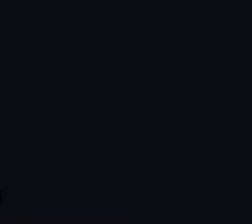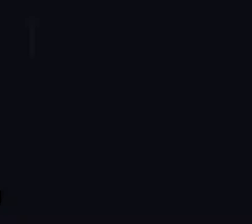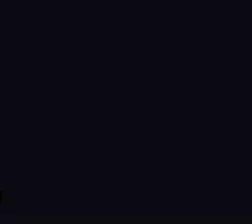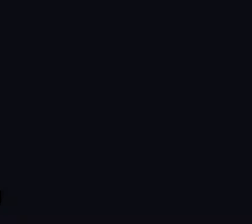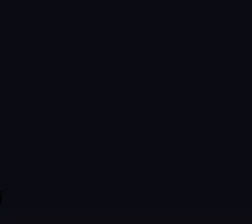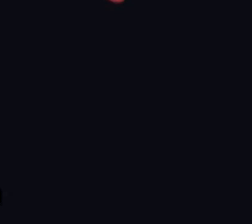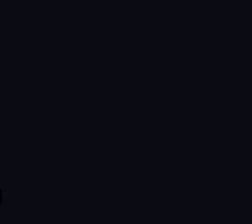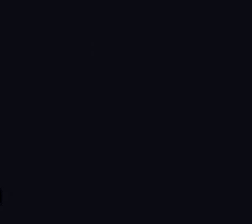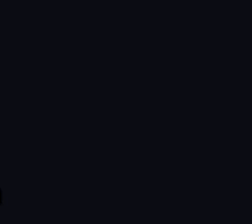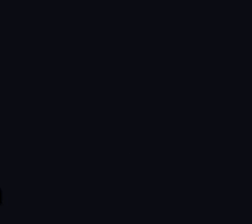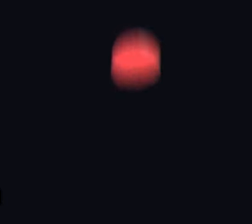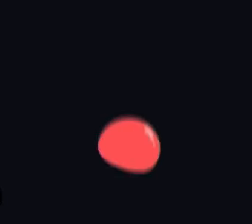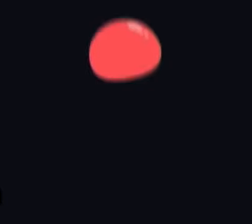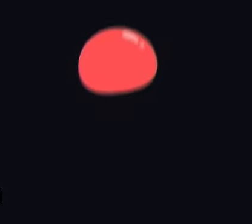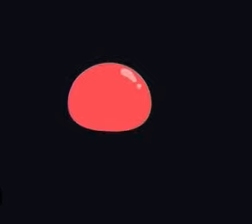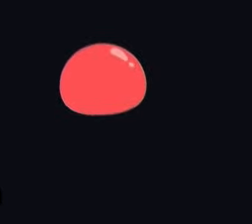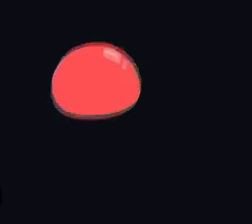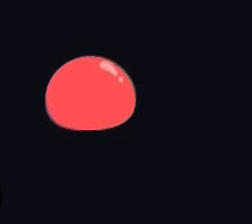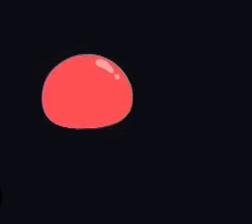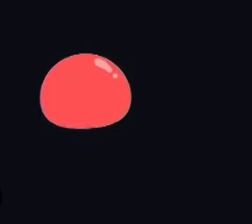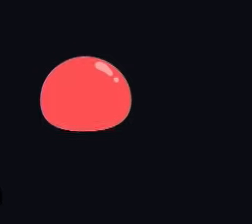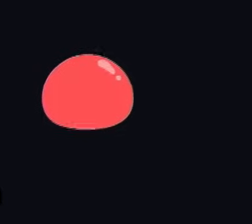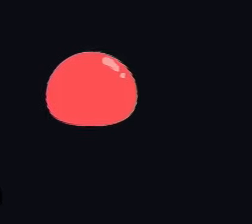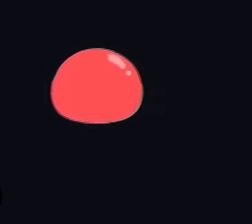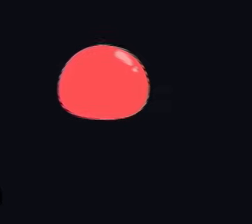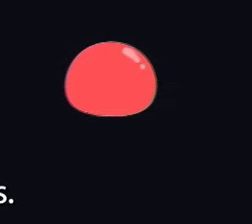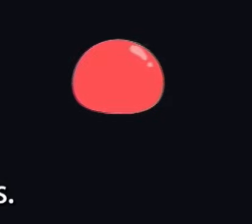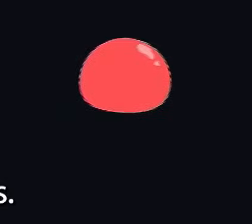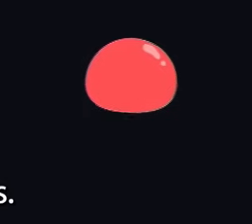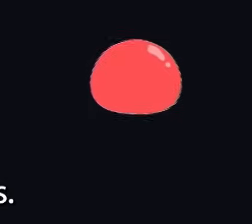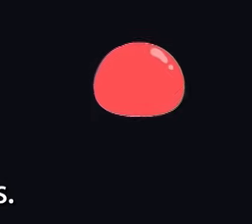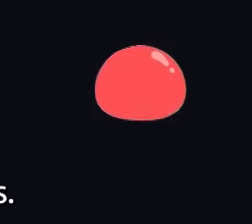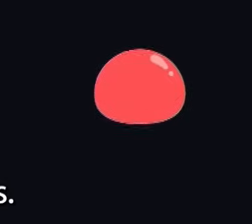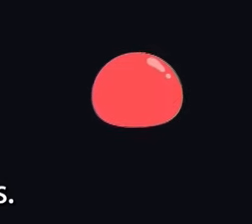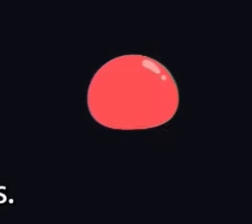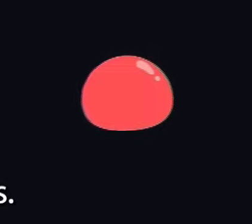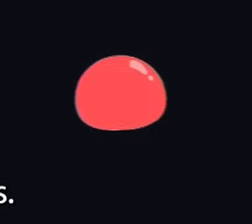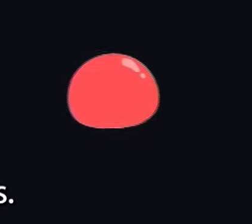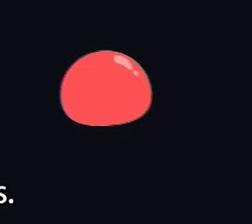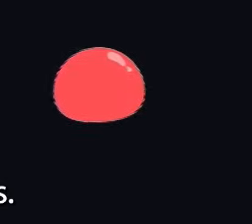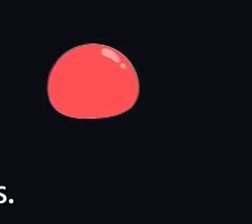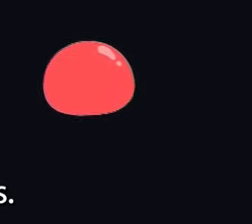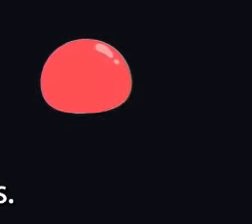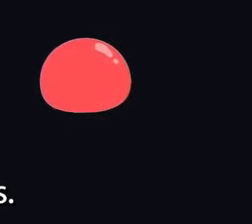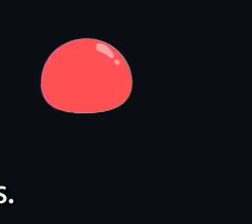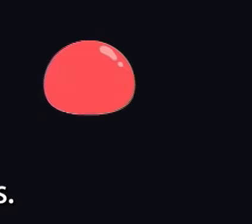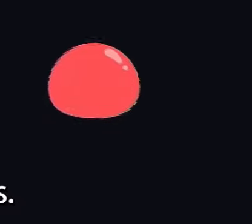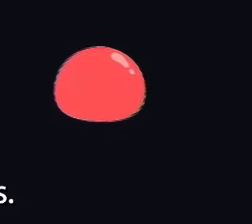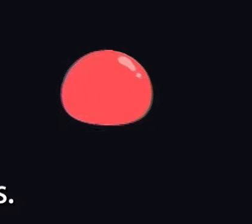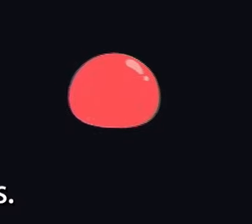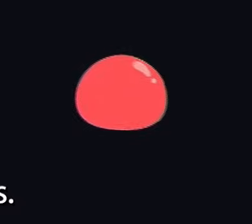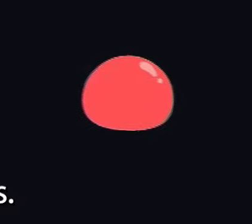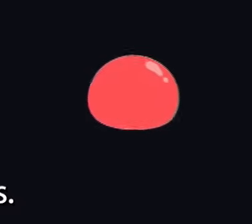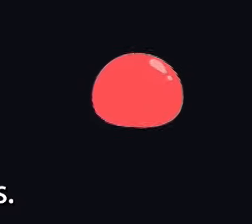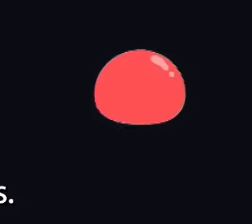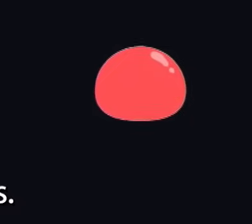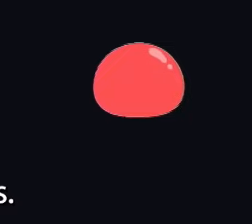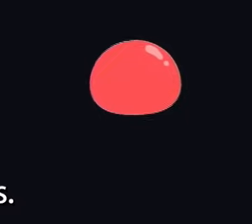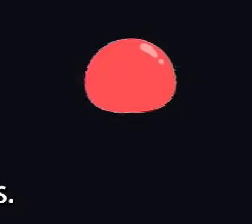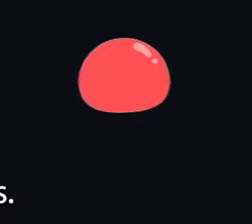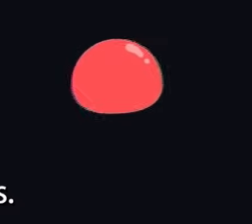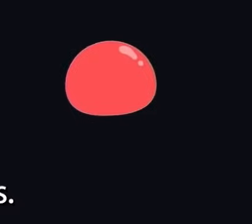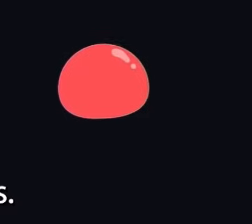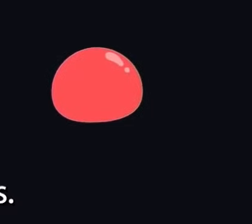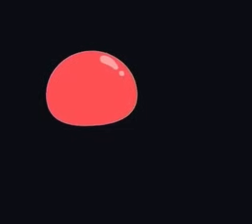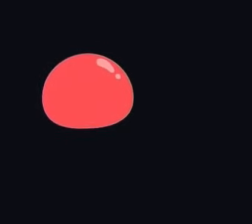tiene graves consecuencias, desde la manipulación y desinformación masiva en procesos electorales hasta campañas de odio,